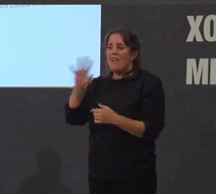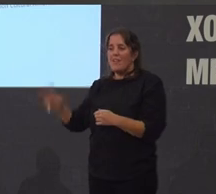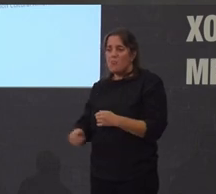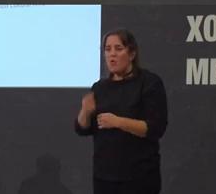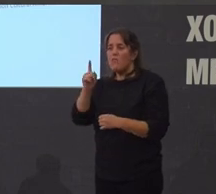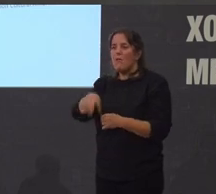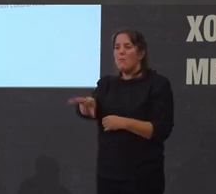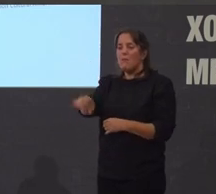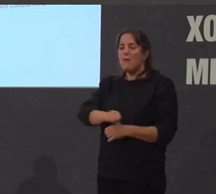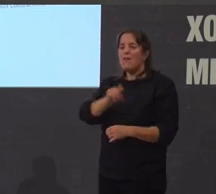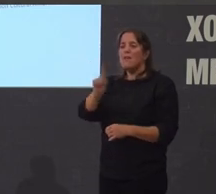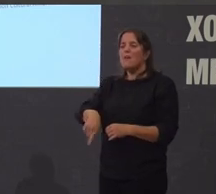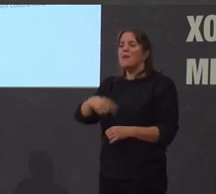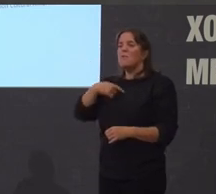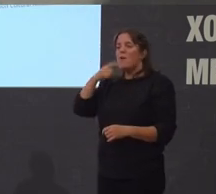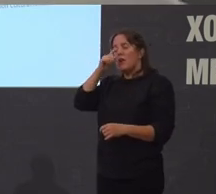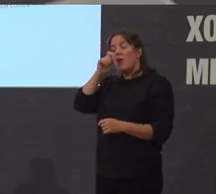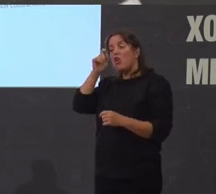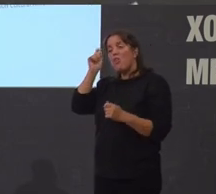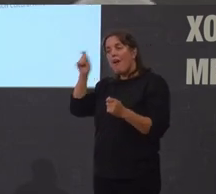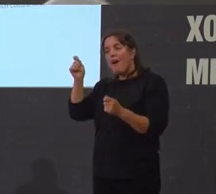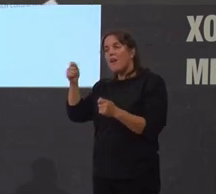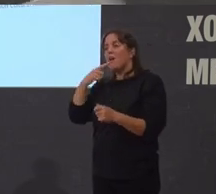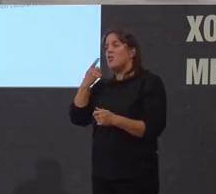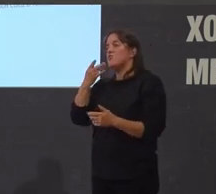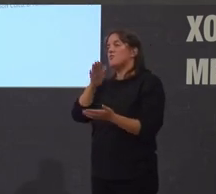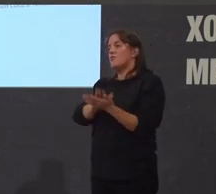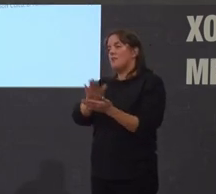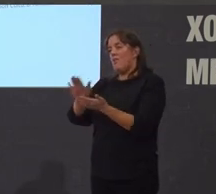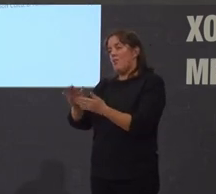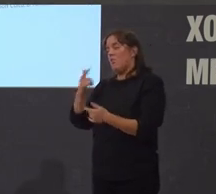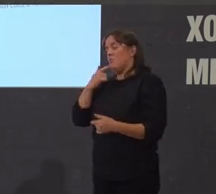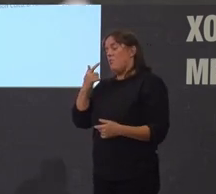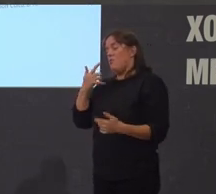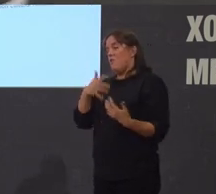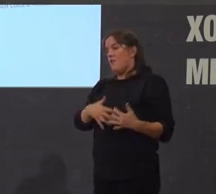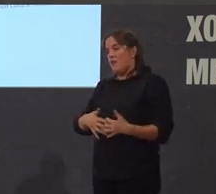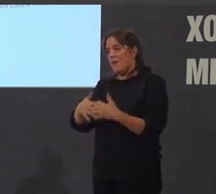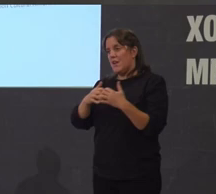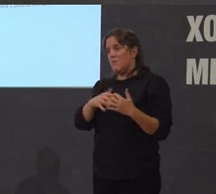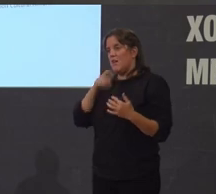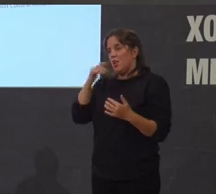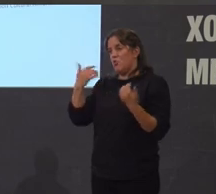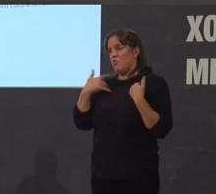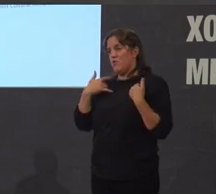sembrar a los derrotados por la guerra que ponemos que sufrieron